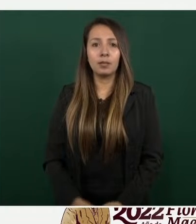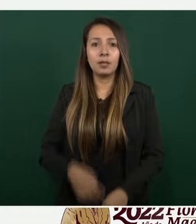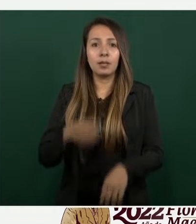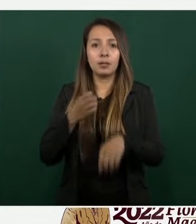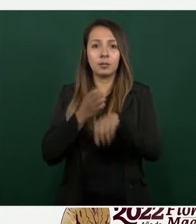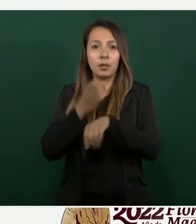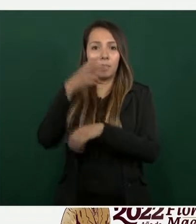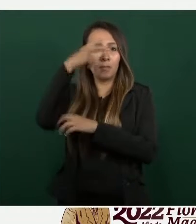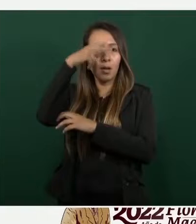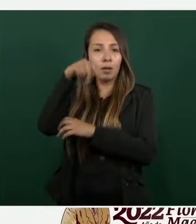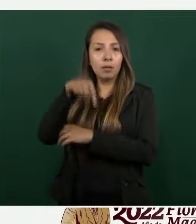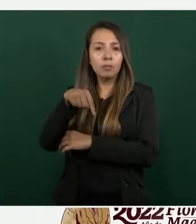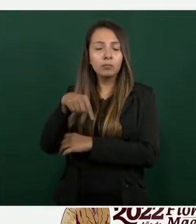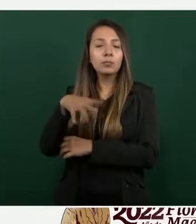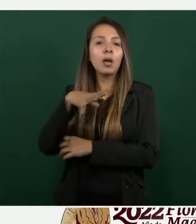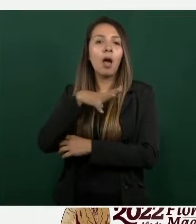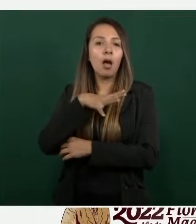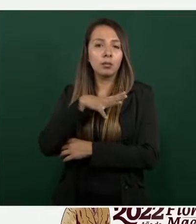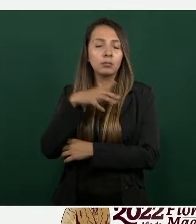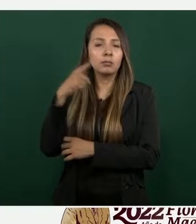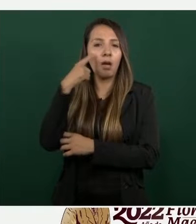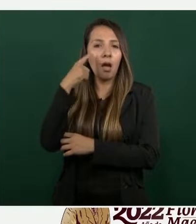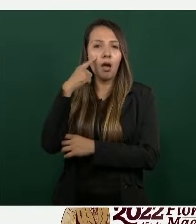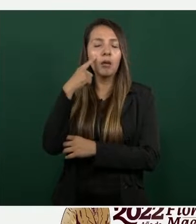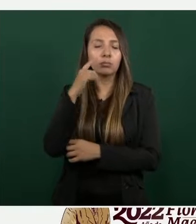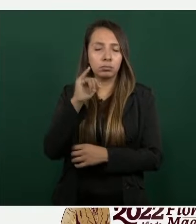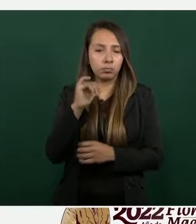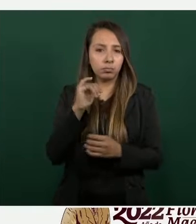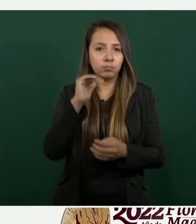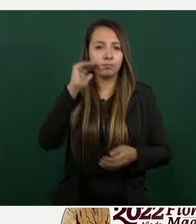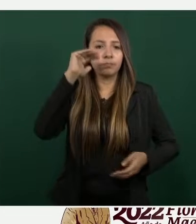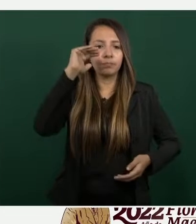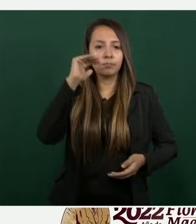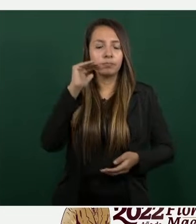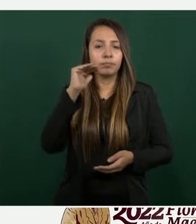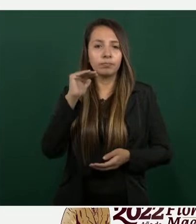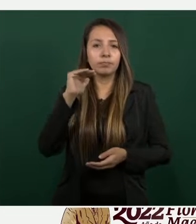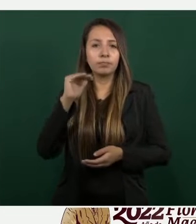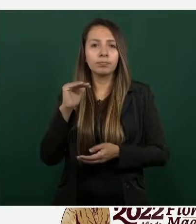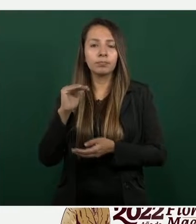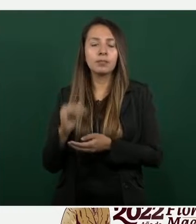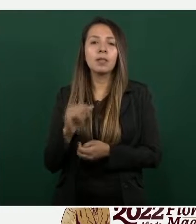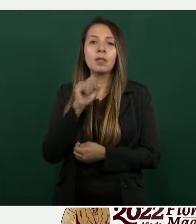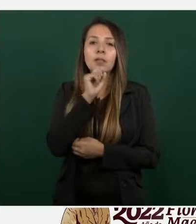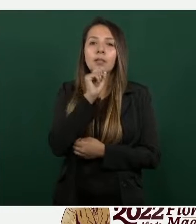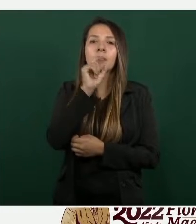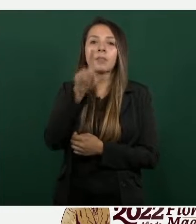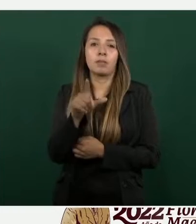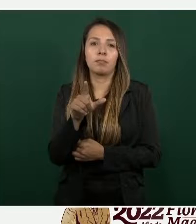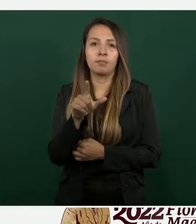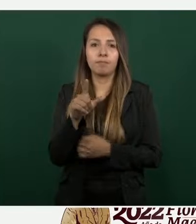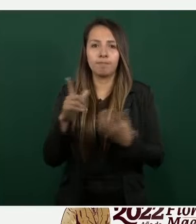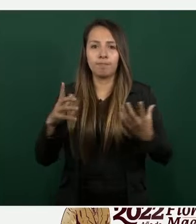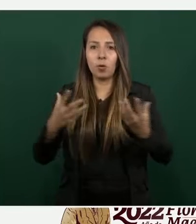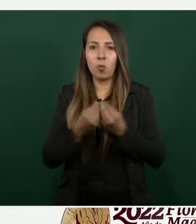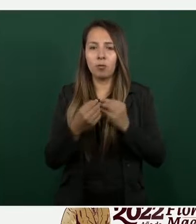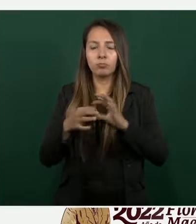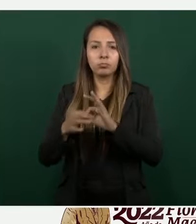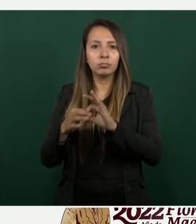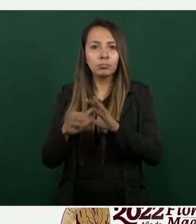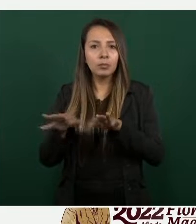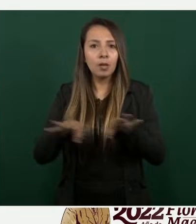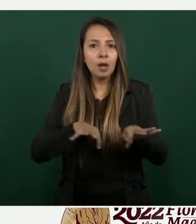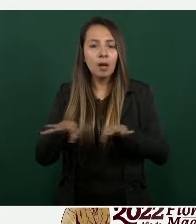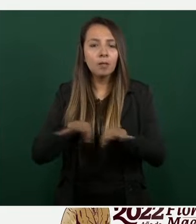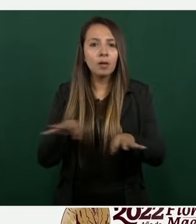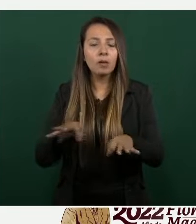México se mantiene la tendencia a la baja y estamos también en un trabajo coordinado.